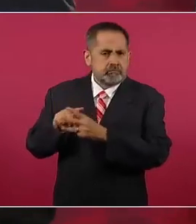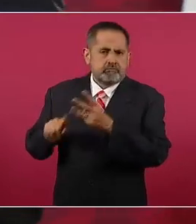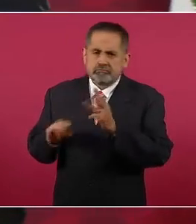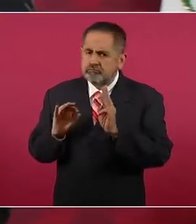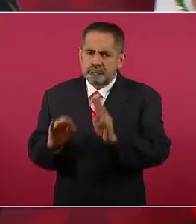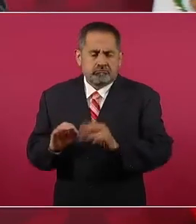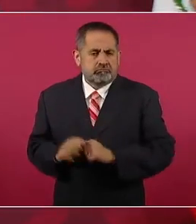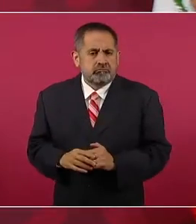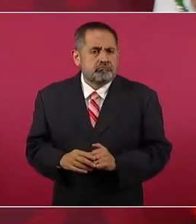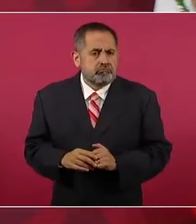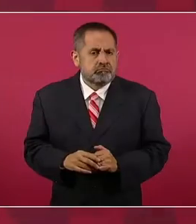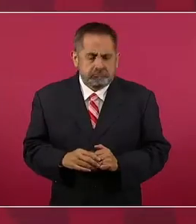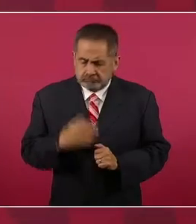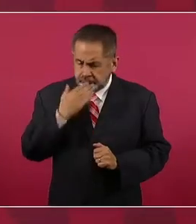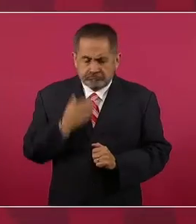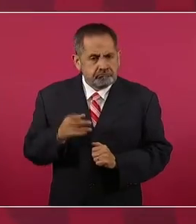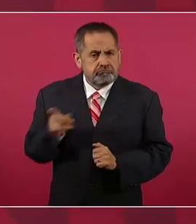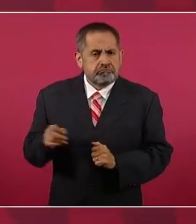porque